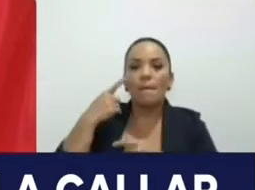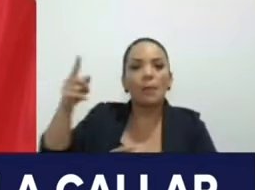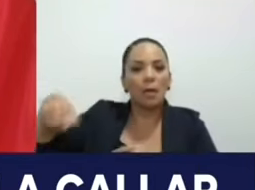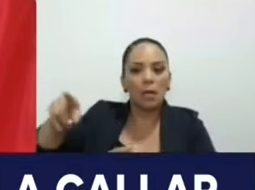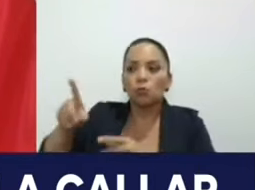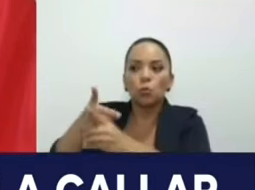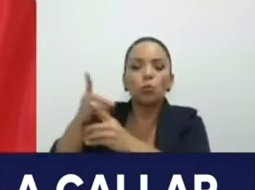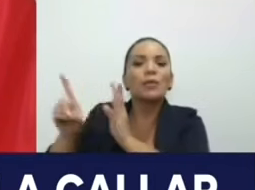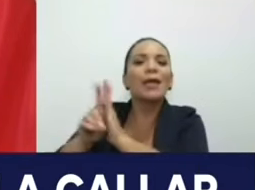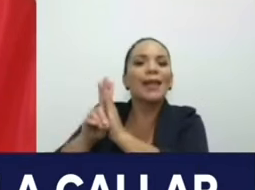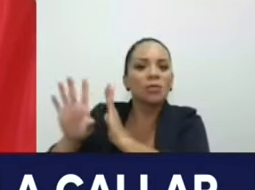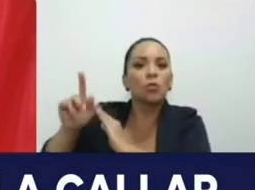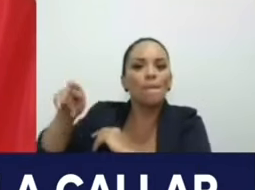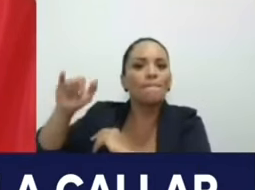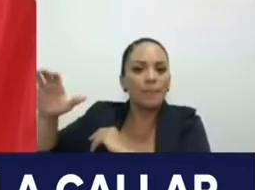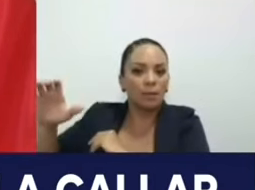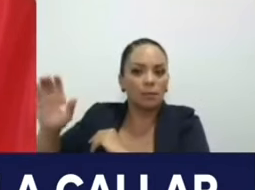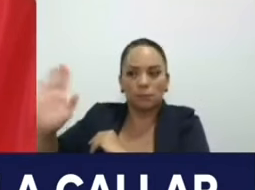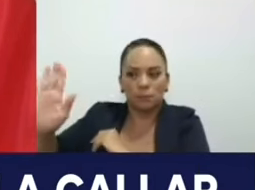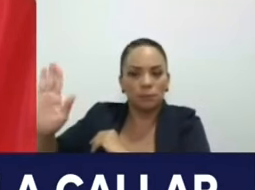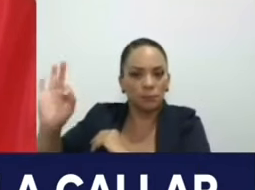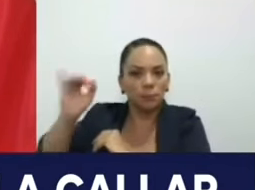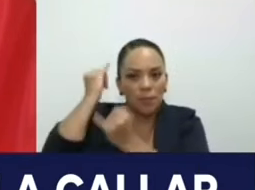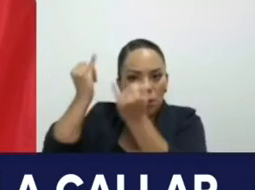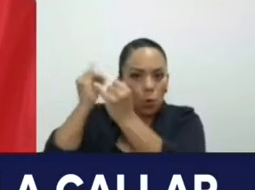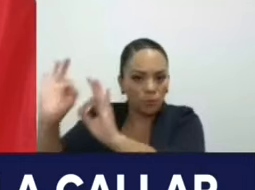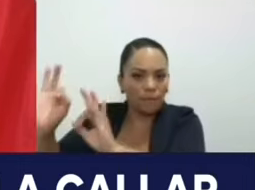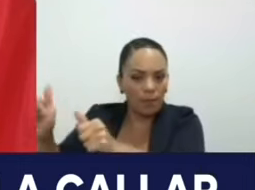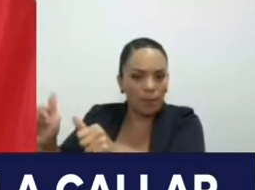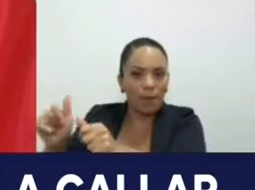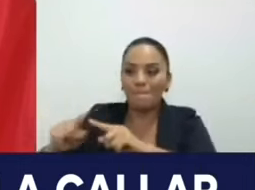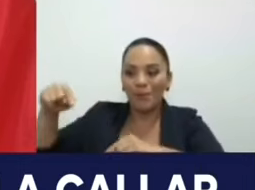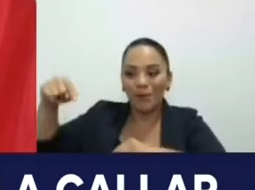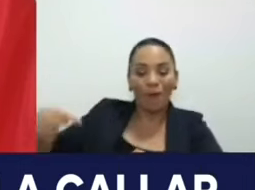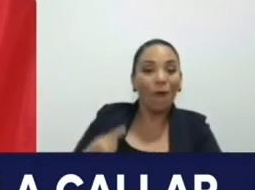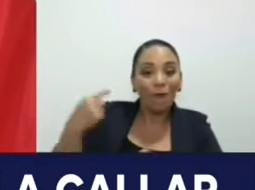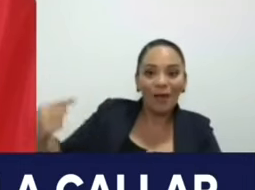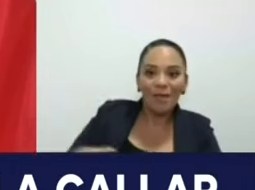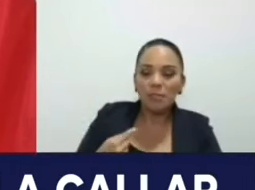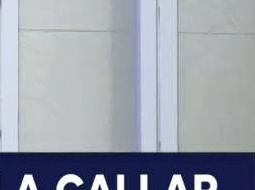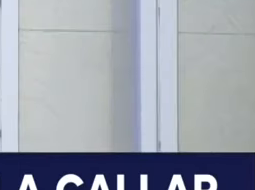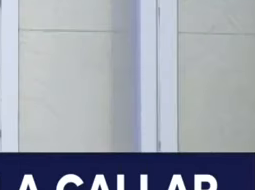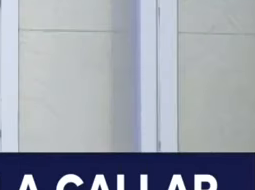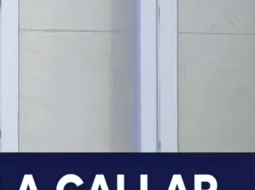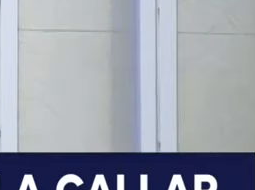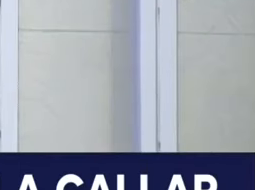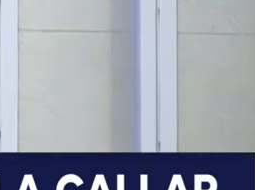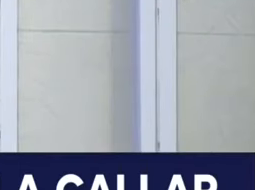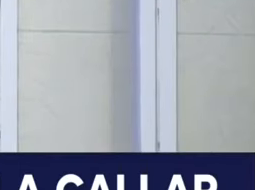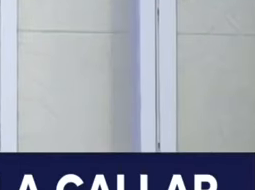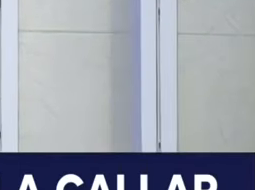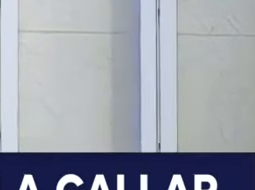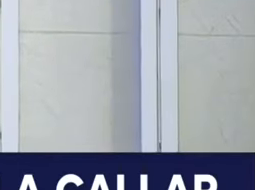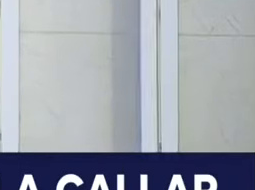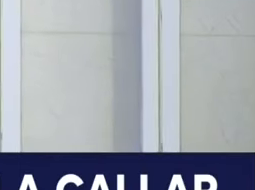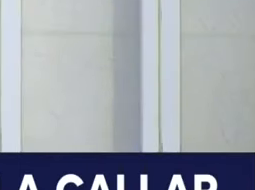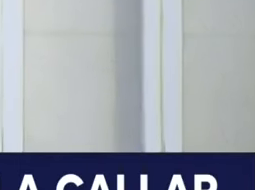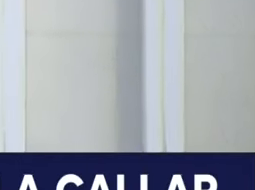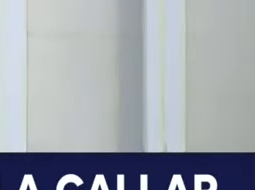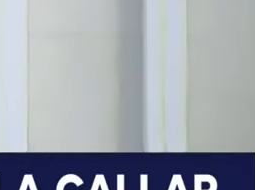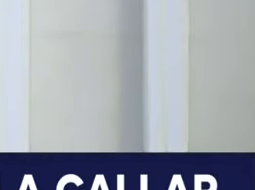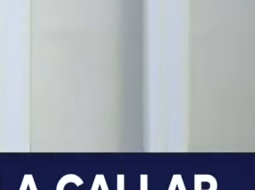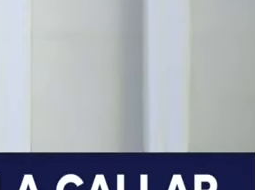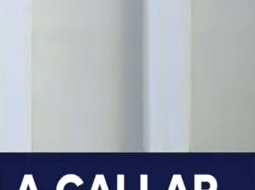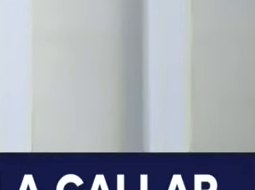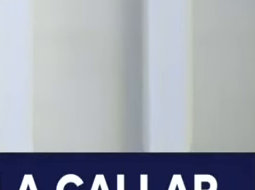ya es un tema ideológico pero las ofensas son un tema personal al pedir una reacción a la asociación